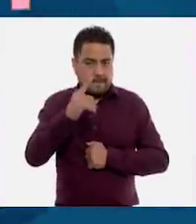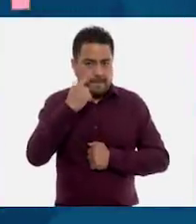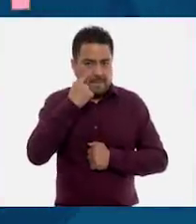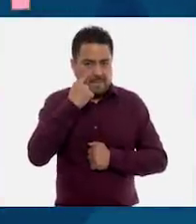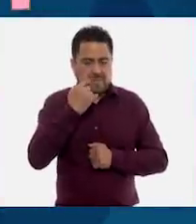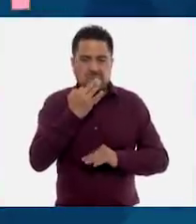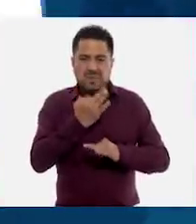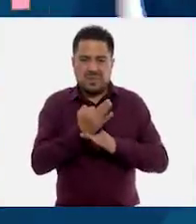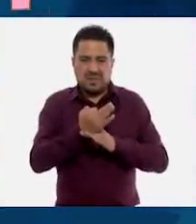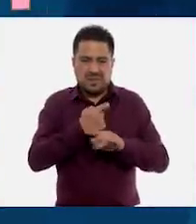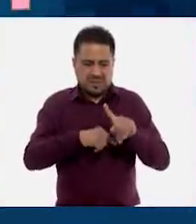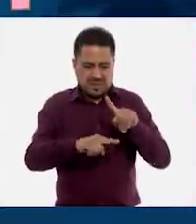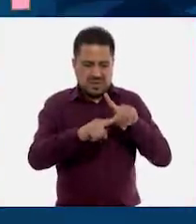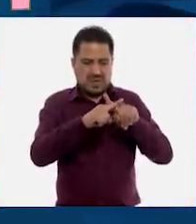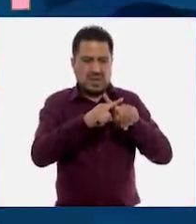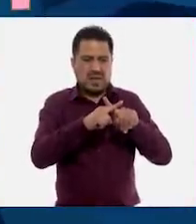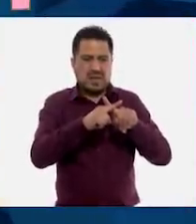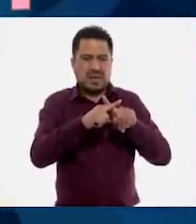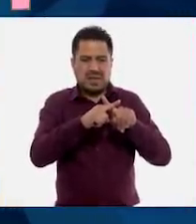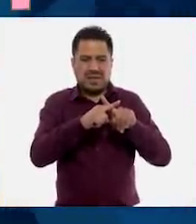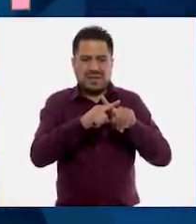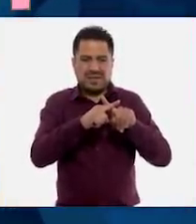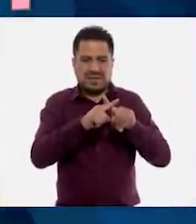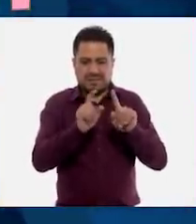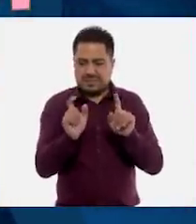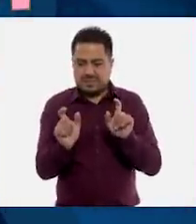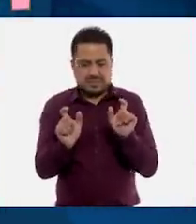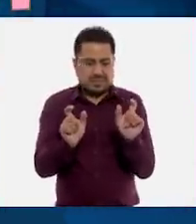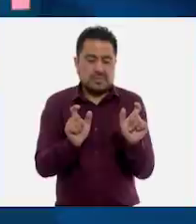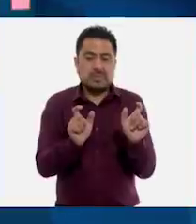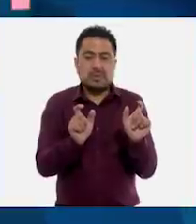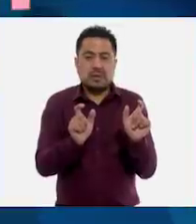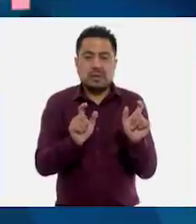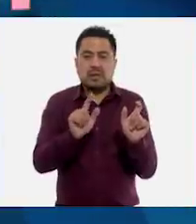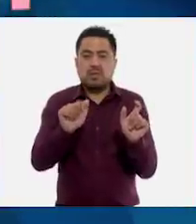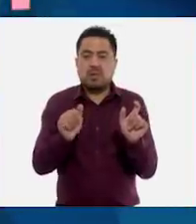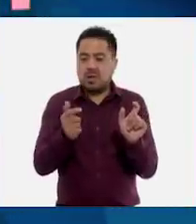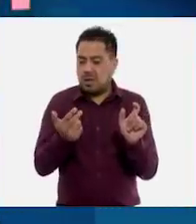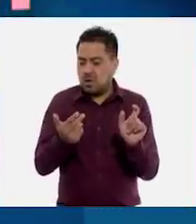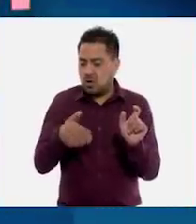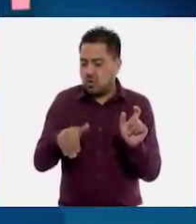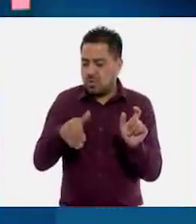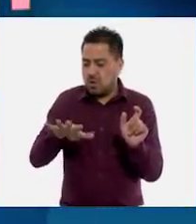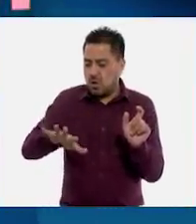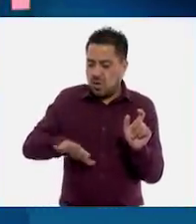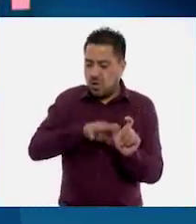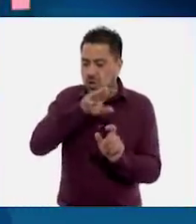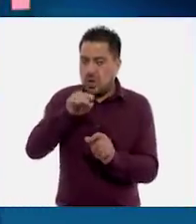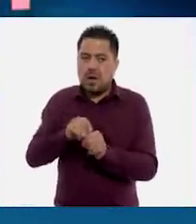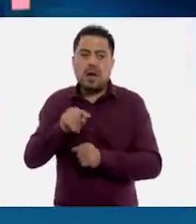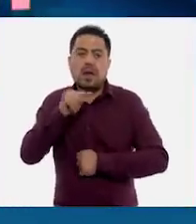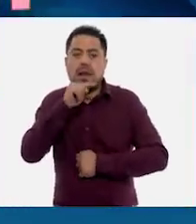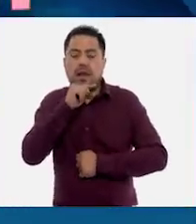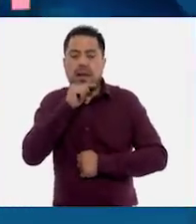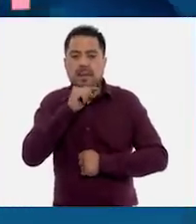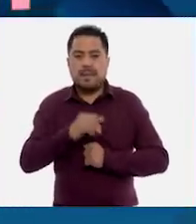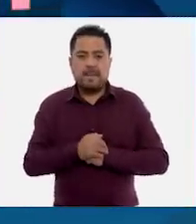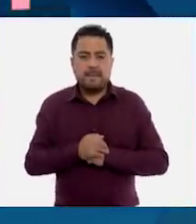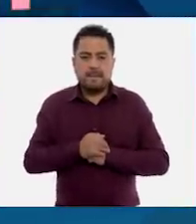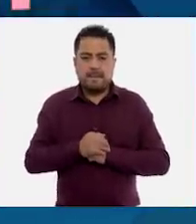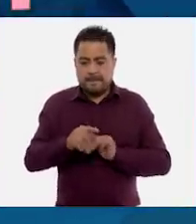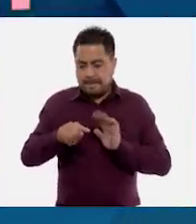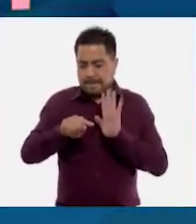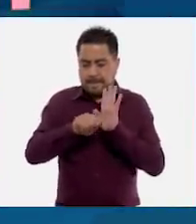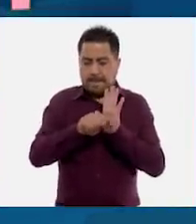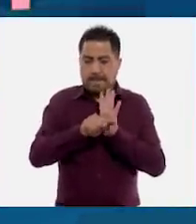que multiplicamos el cociente por el divisor. Y a la cantidad total de lápices, le resto